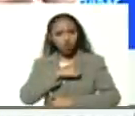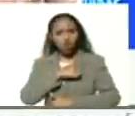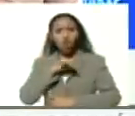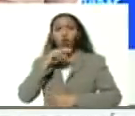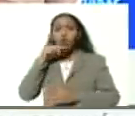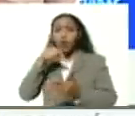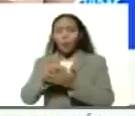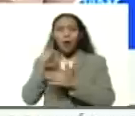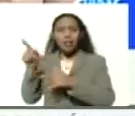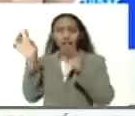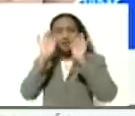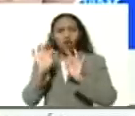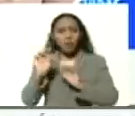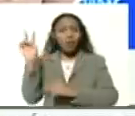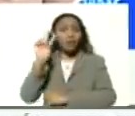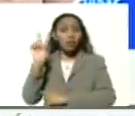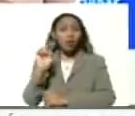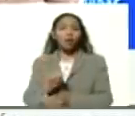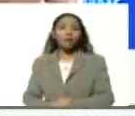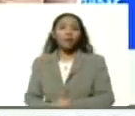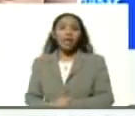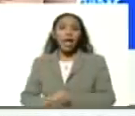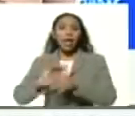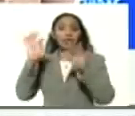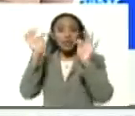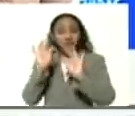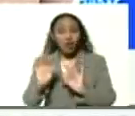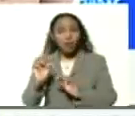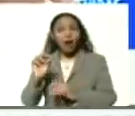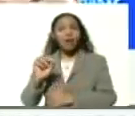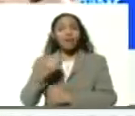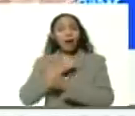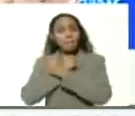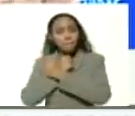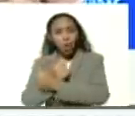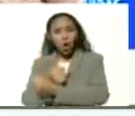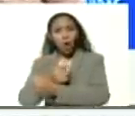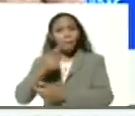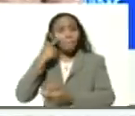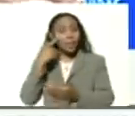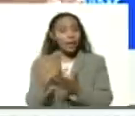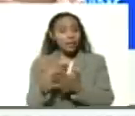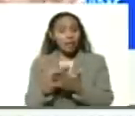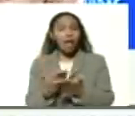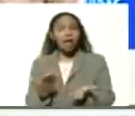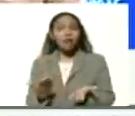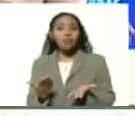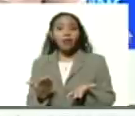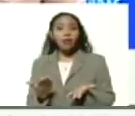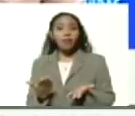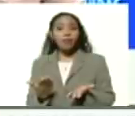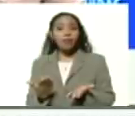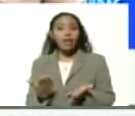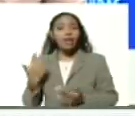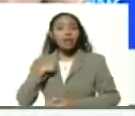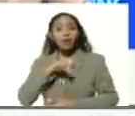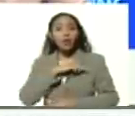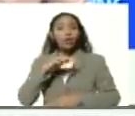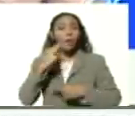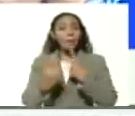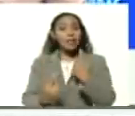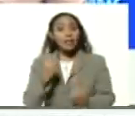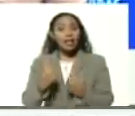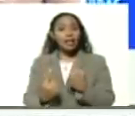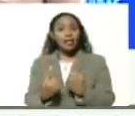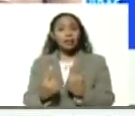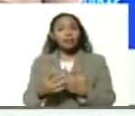llamamos del modelo venezolano, del modelo amoroso, de estar pendiente de nuestros pacientes.